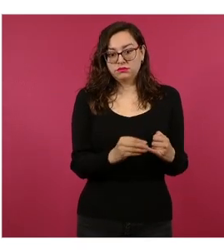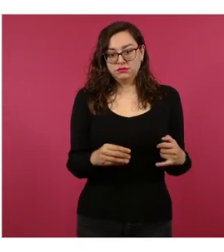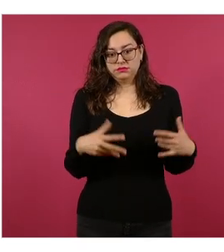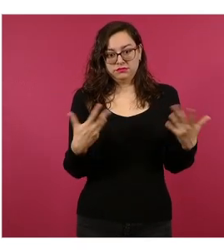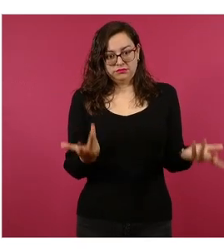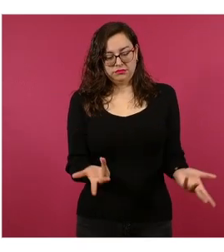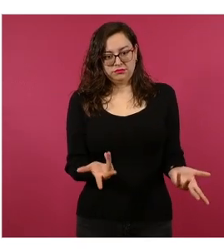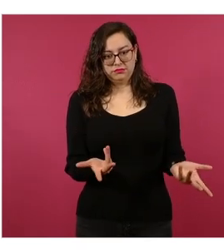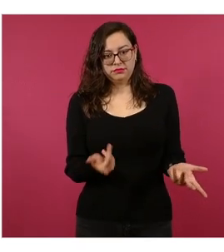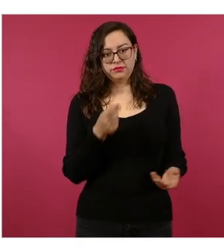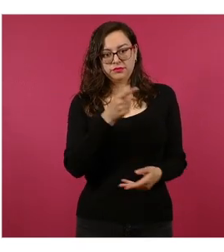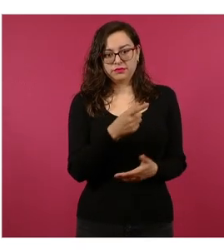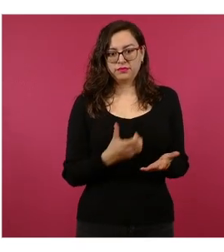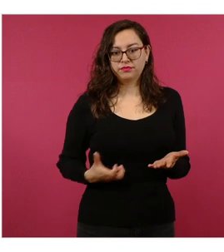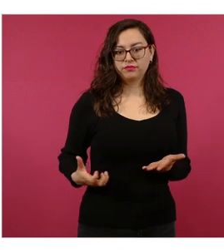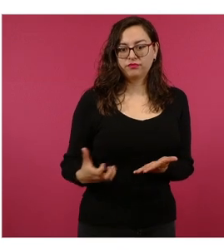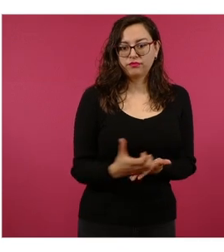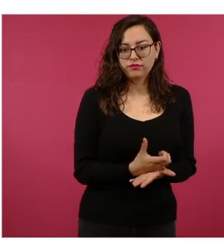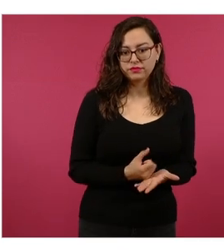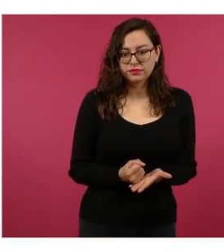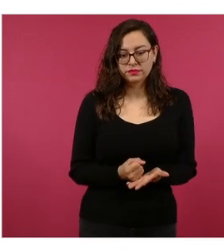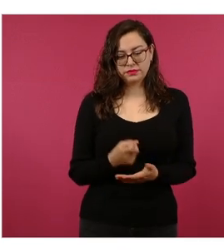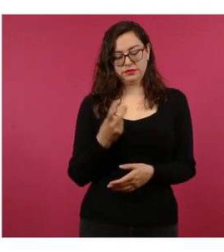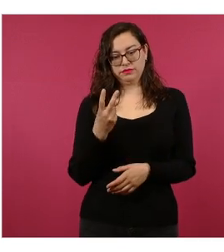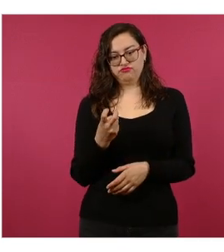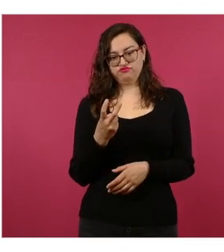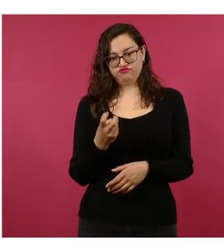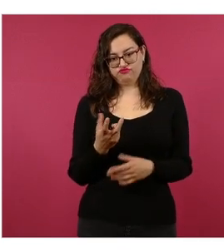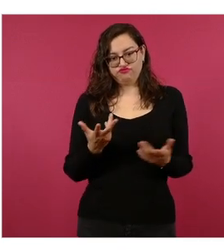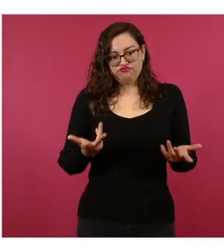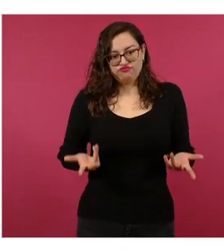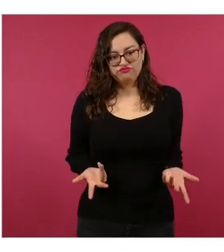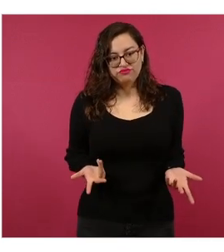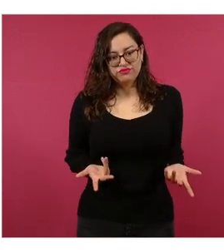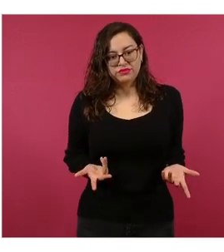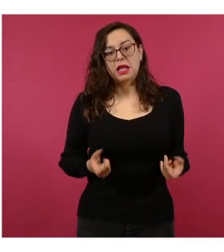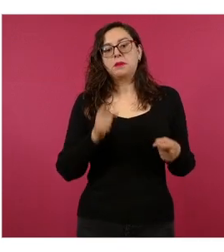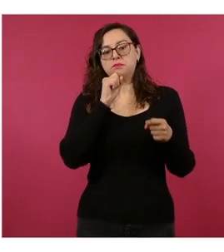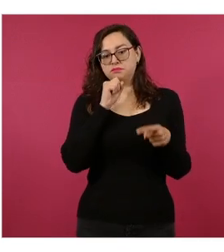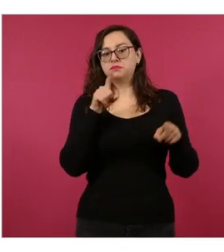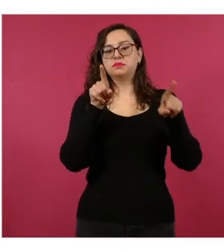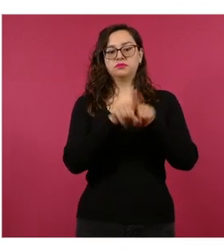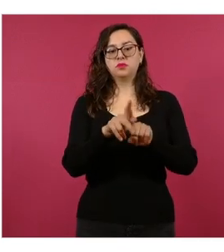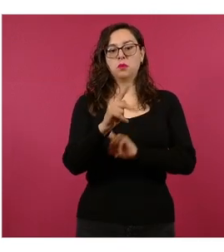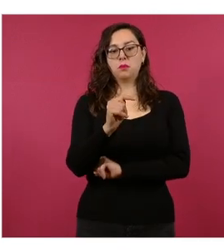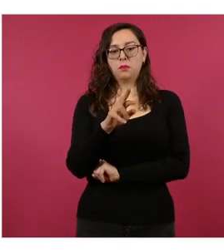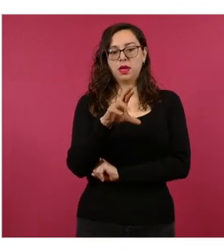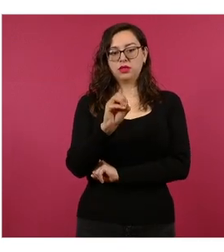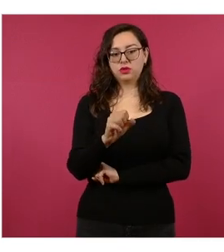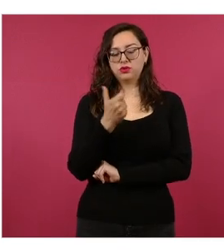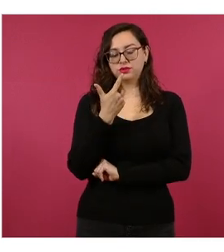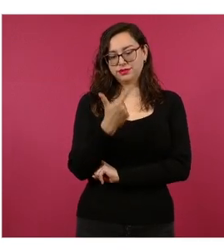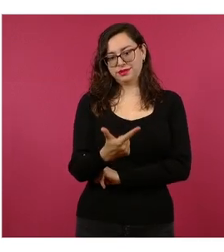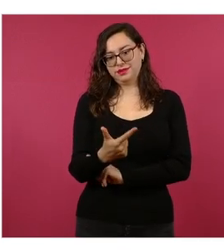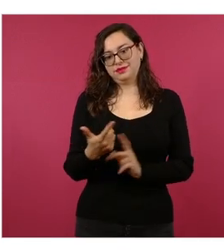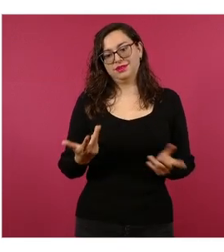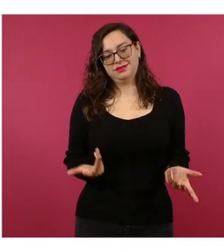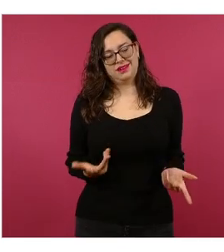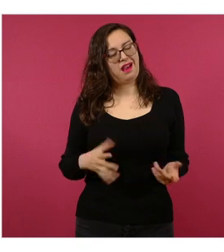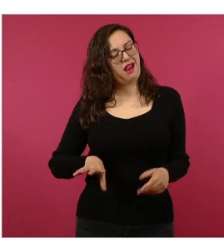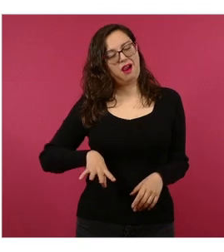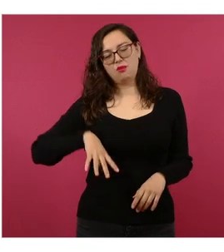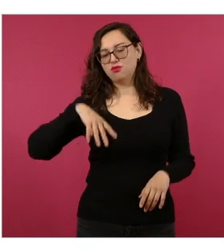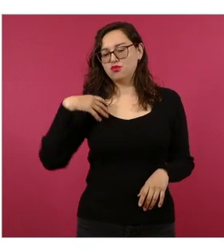de indicador de ganancia. Una vez más, tenemos a Petroseven en el municipio de Apodaca, Nuevo León, con 3 pesos con